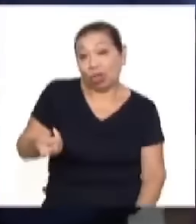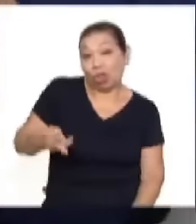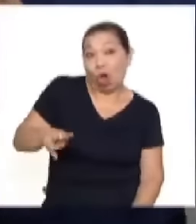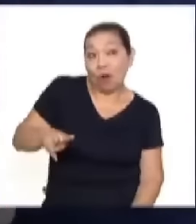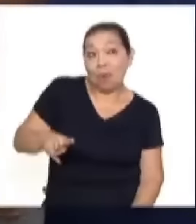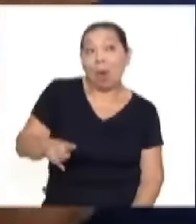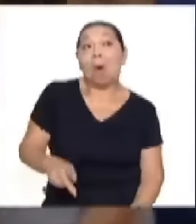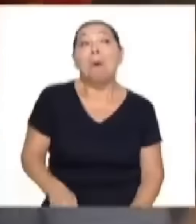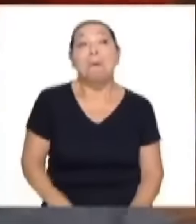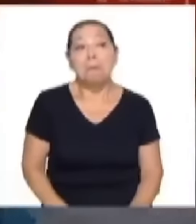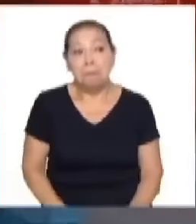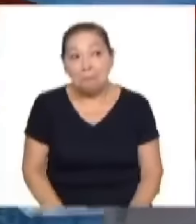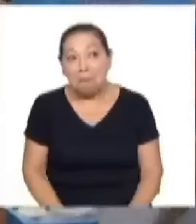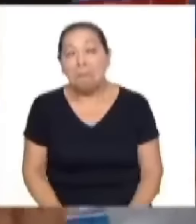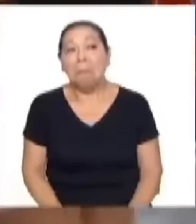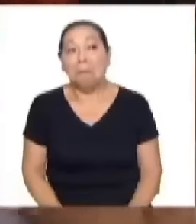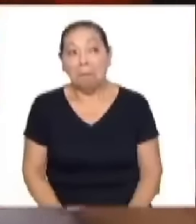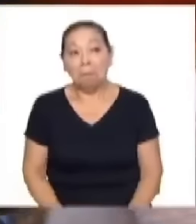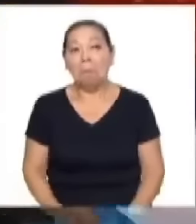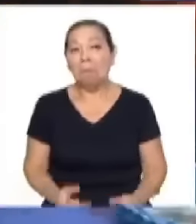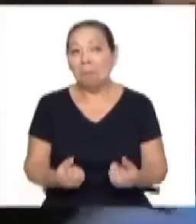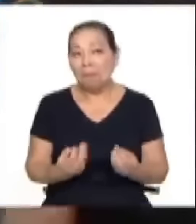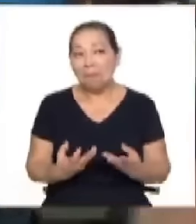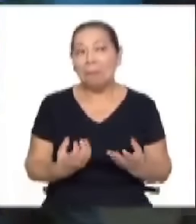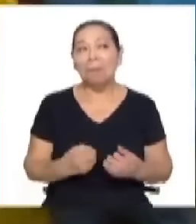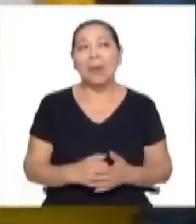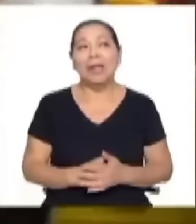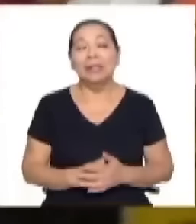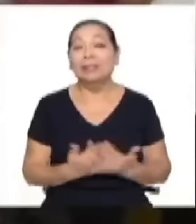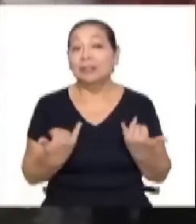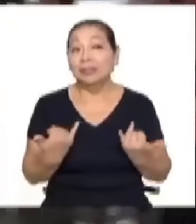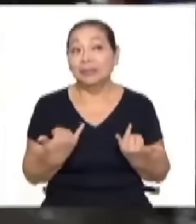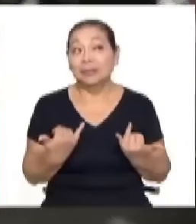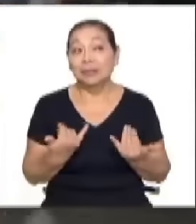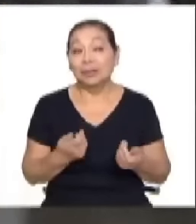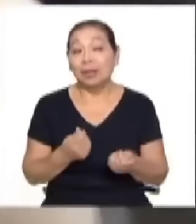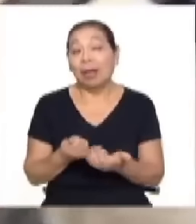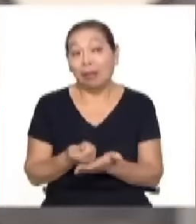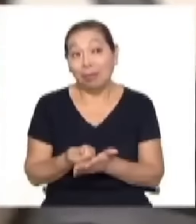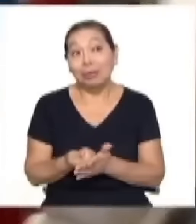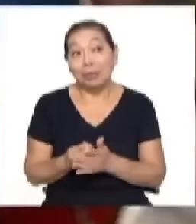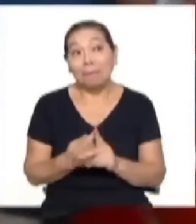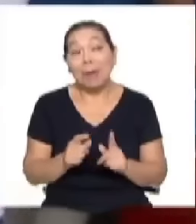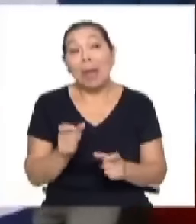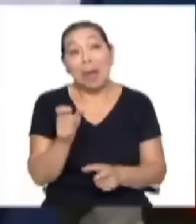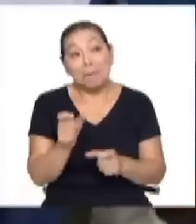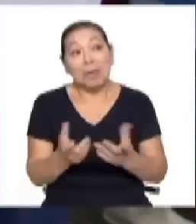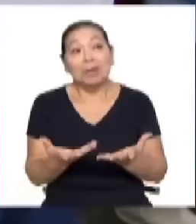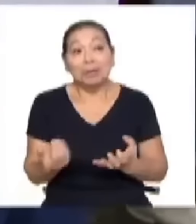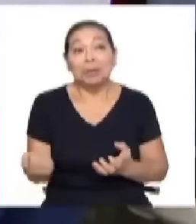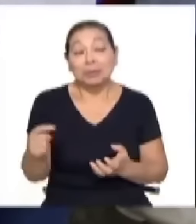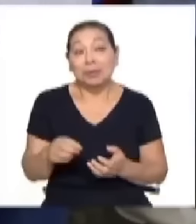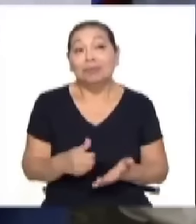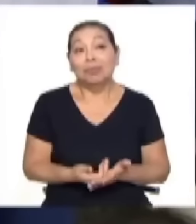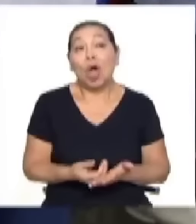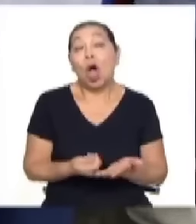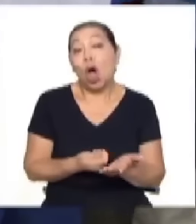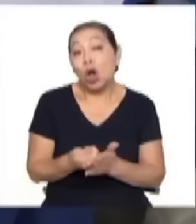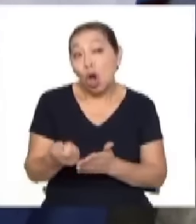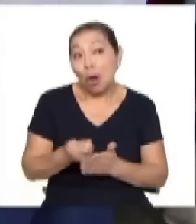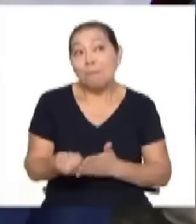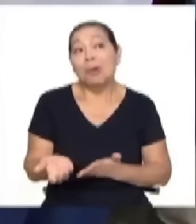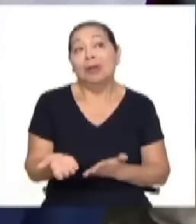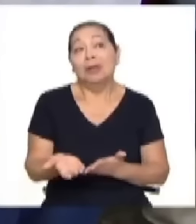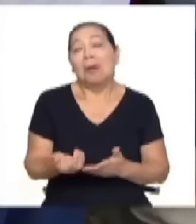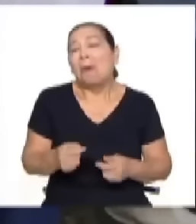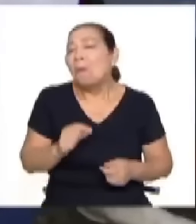Miren, hay tanto como parte de la reactivación económica, las personas vienen también a comprar,